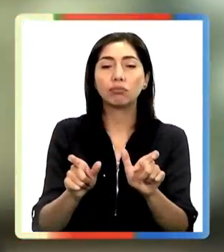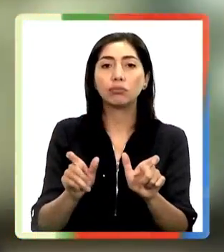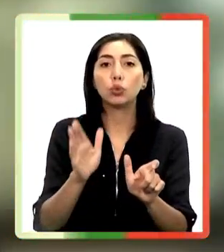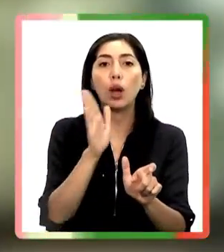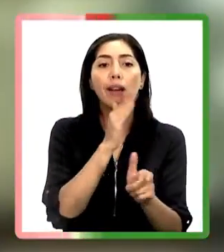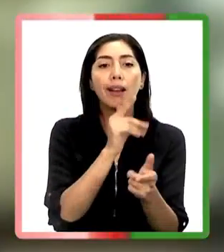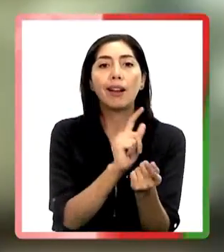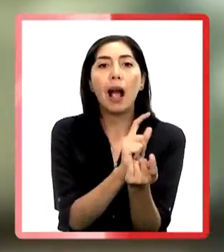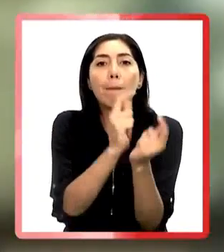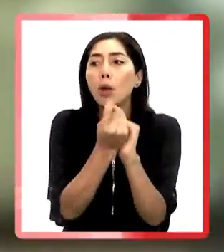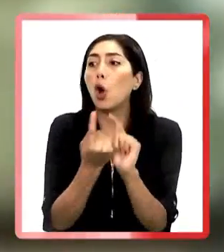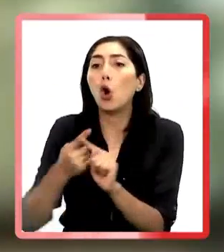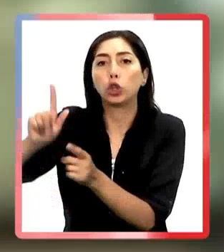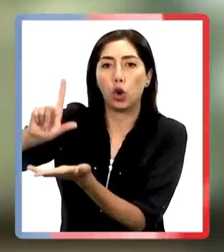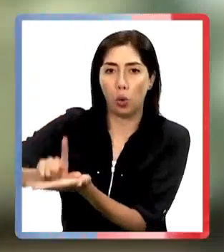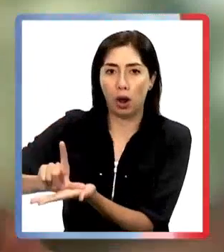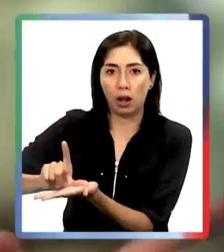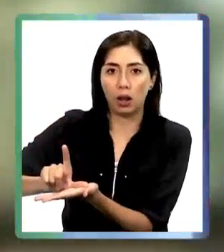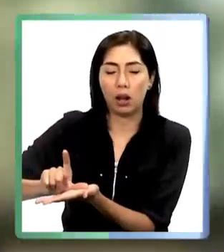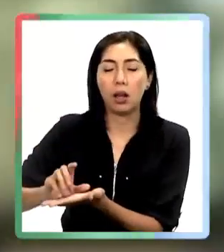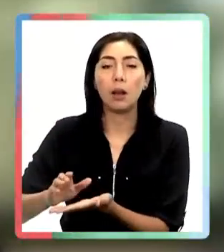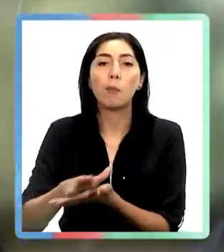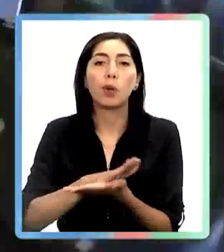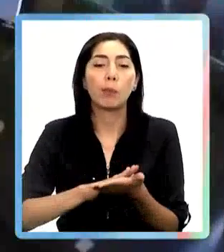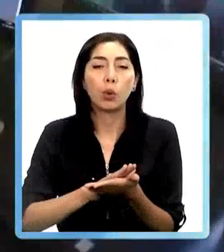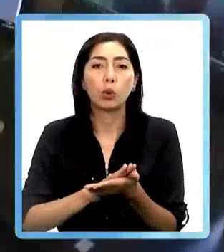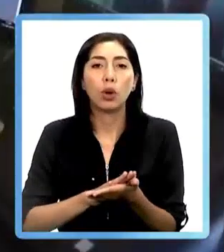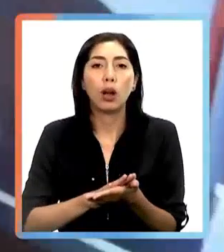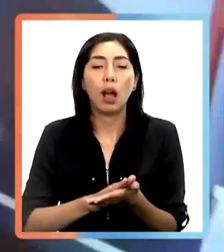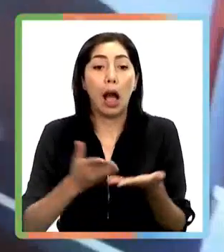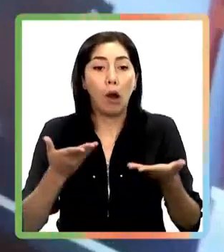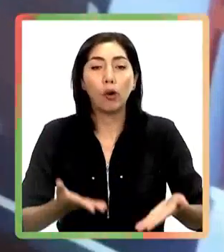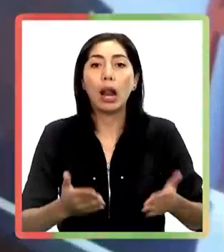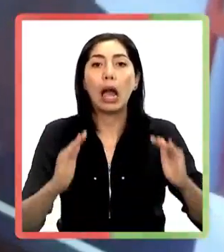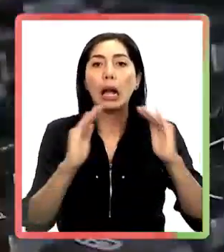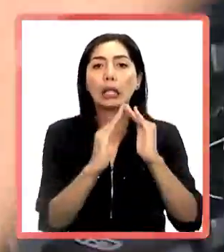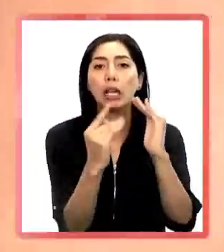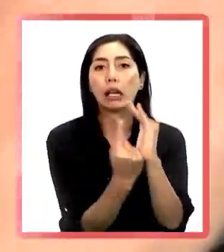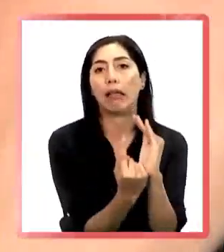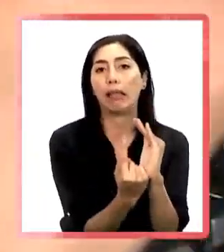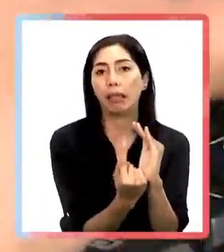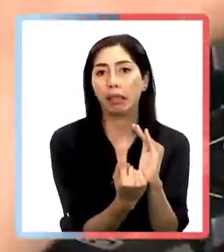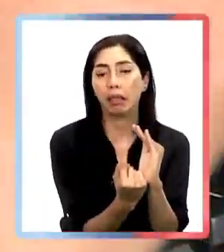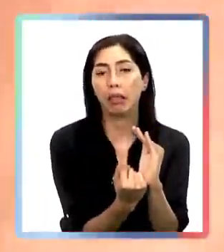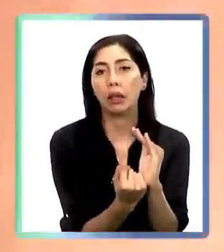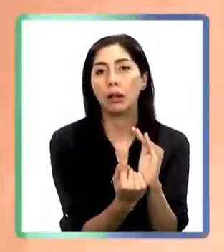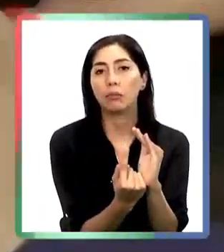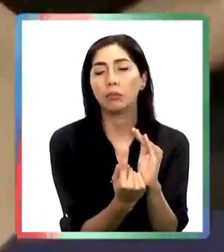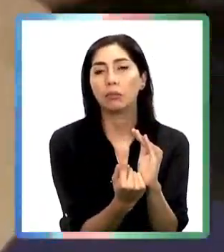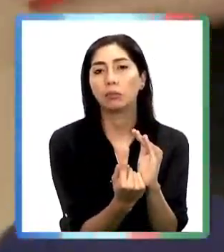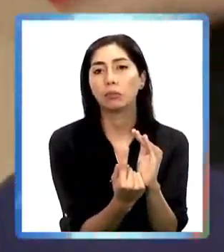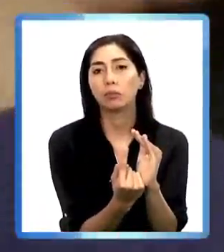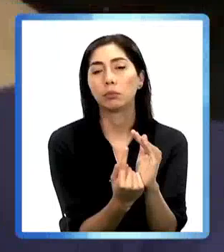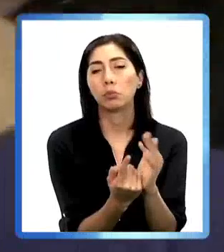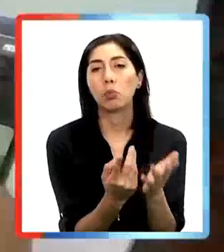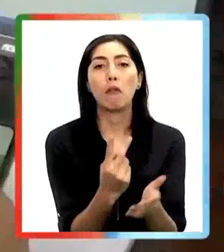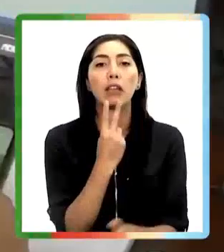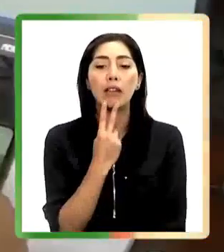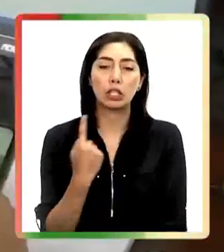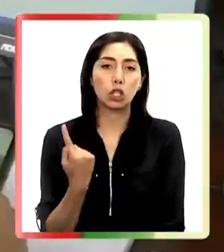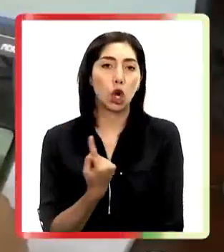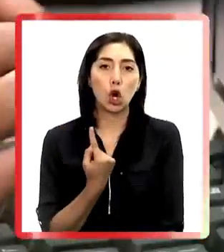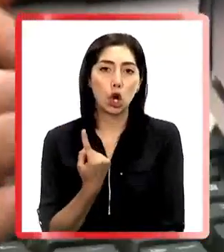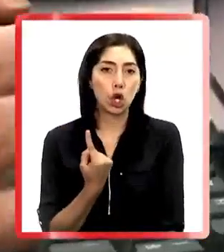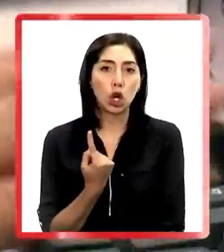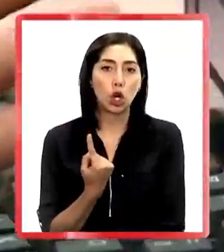ambiente, ¿me entiendes? Gente que antes iba a la oficina y que ahora trabajan en su casa, por ejemplo, personas que viven nada más o solo